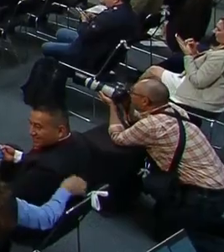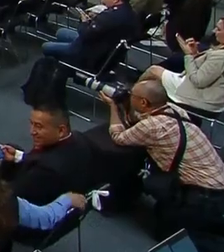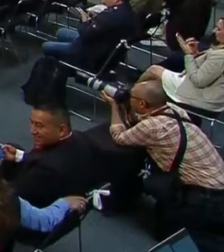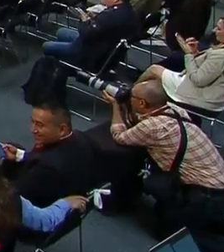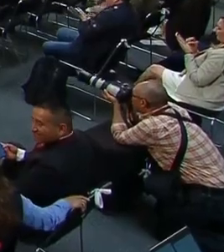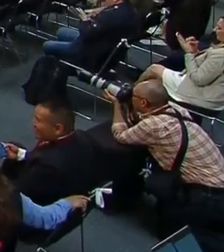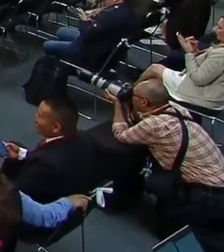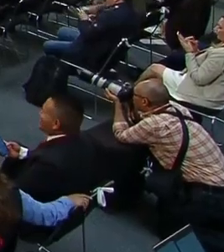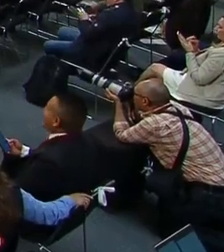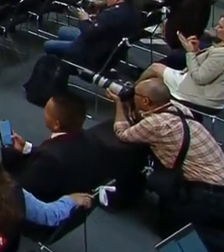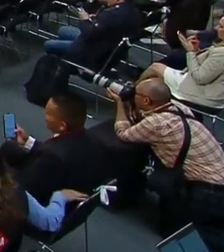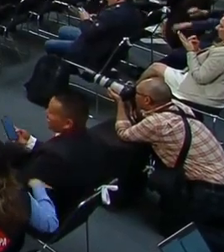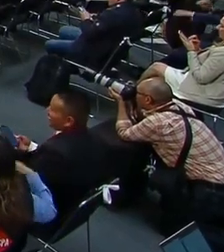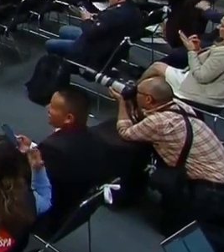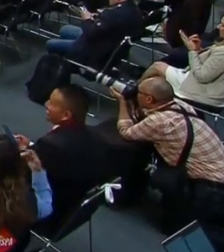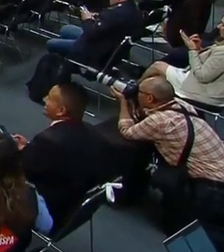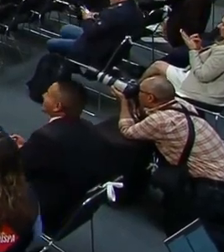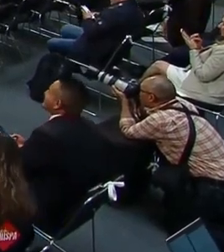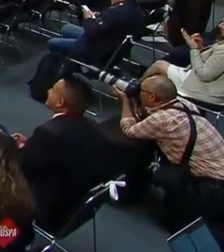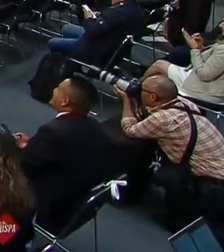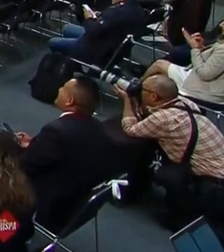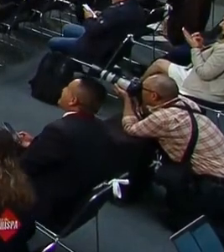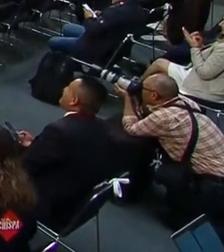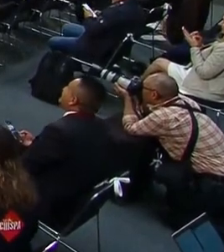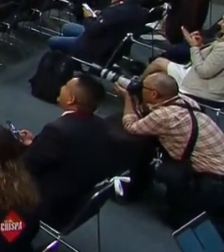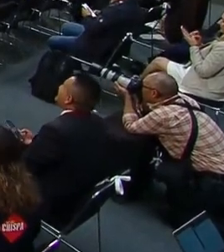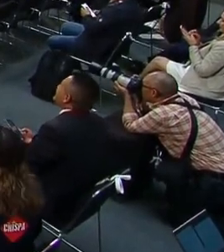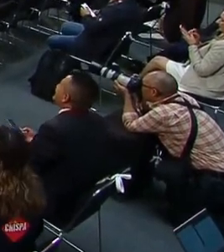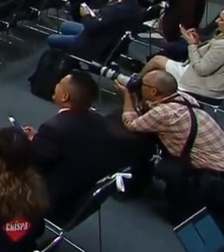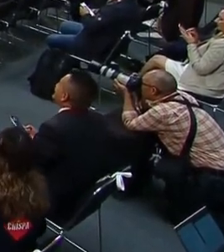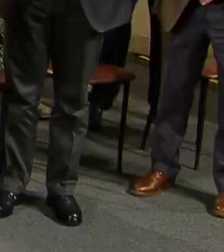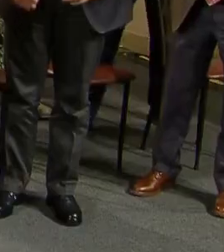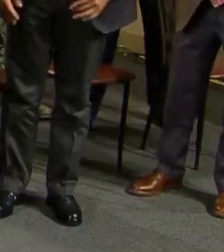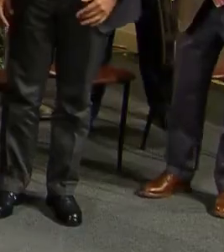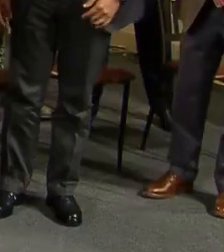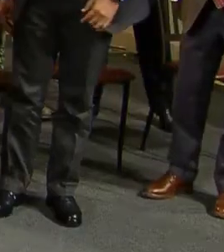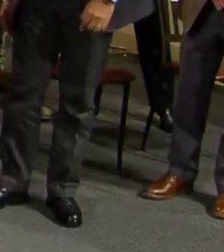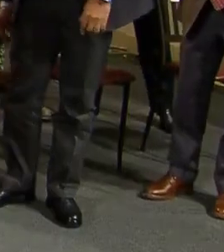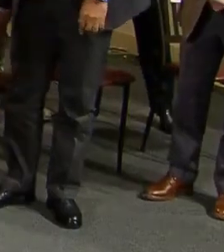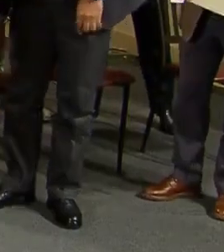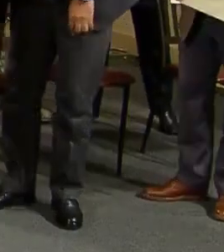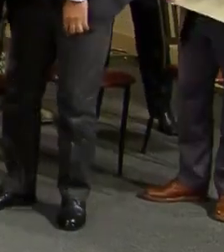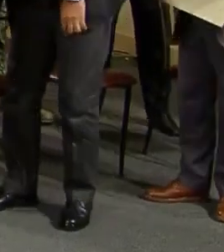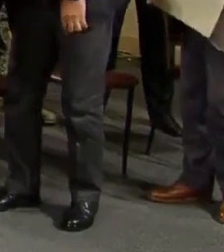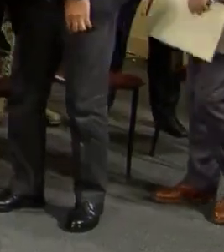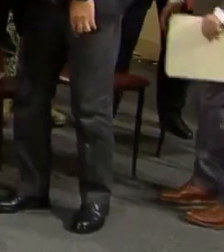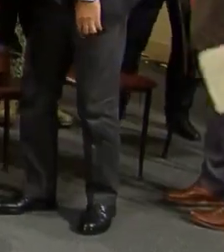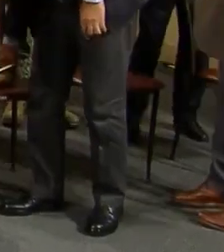Y muchas gracias, muchísimas gracias.